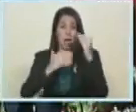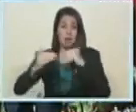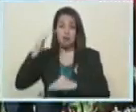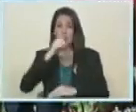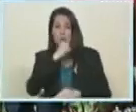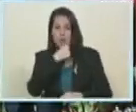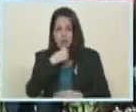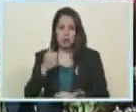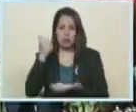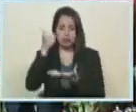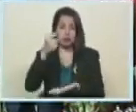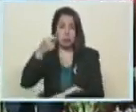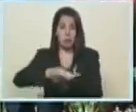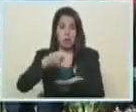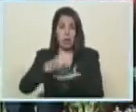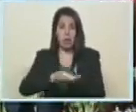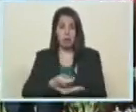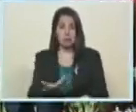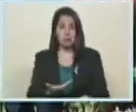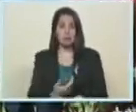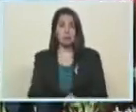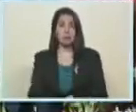Carabobo.